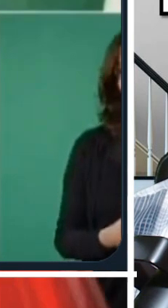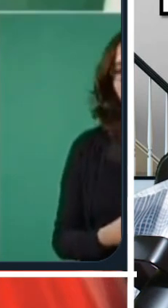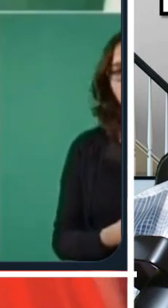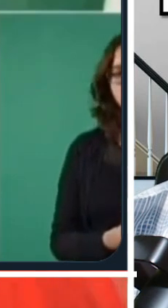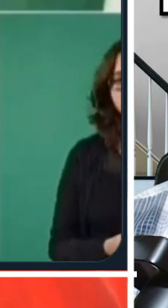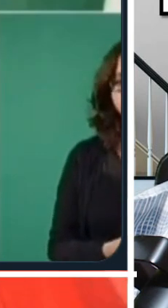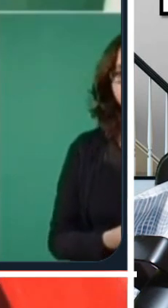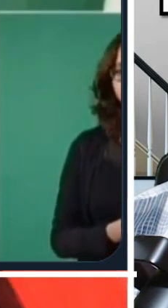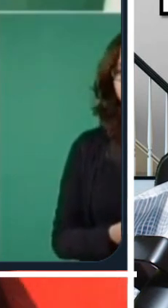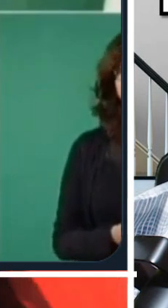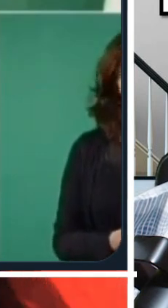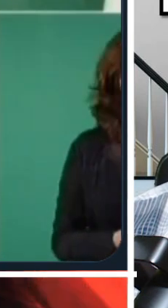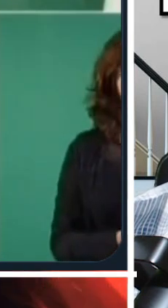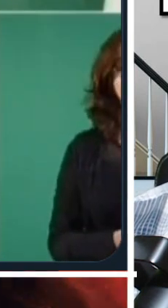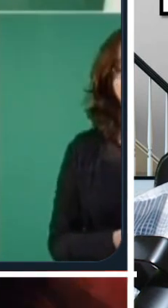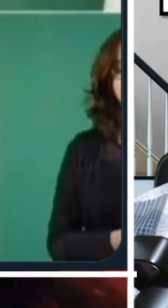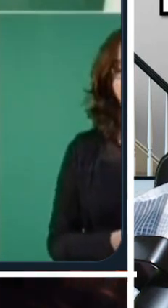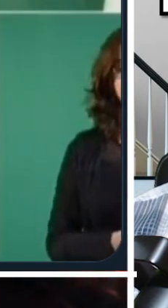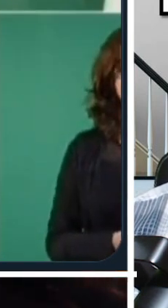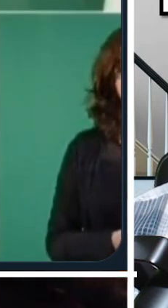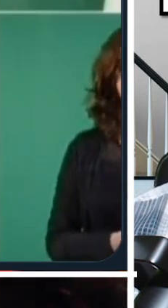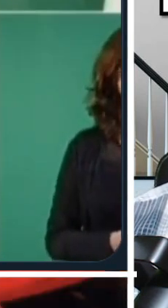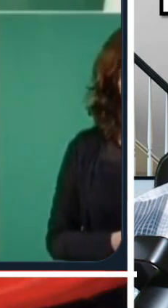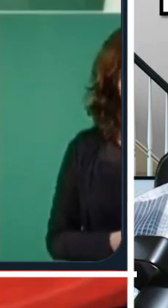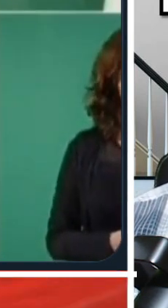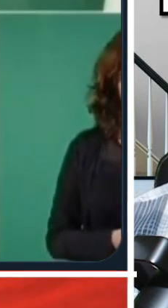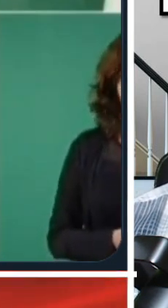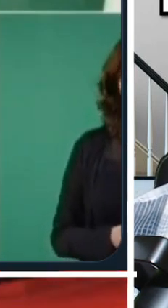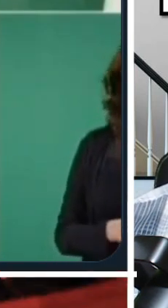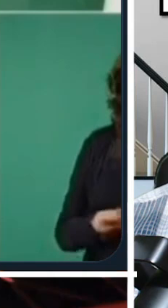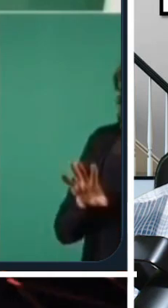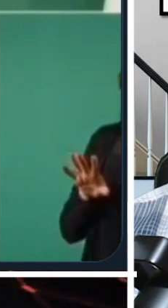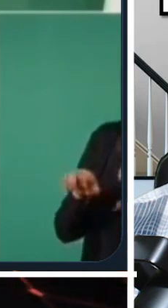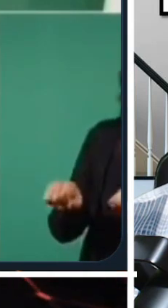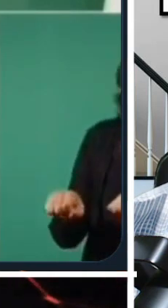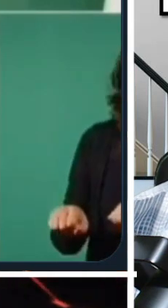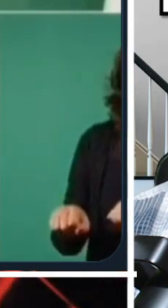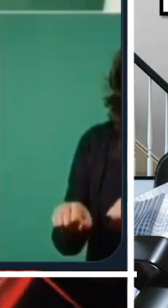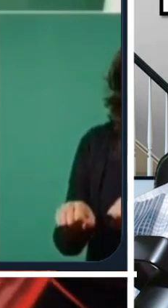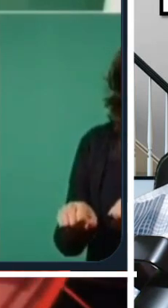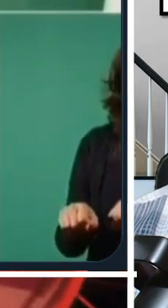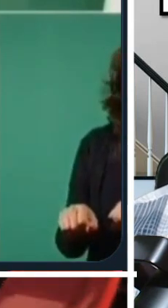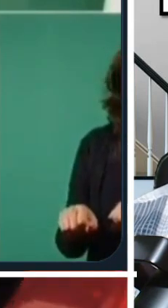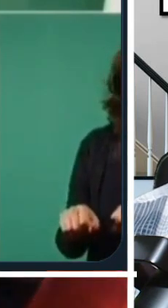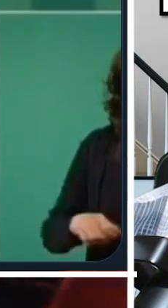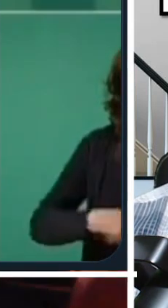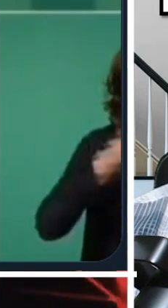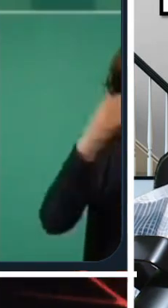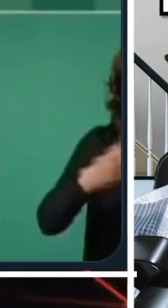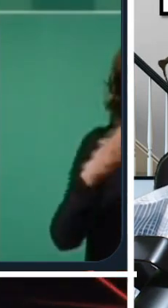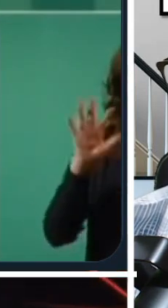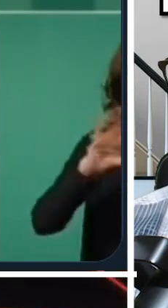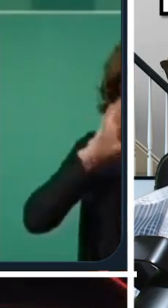y el golpe de Estado el 11 de septiembre de 1973 en Chile. Vamos a verlo, como